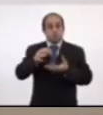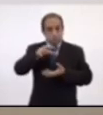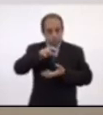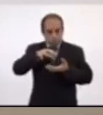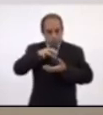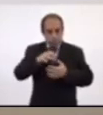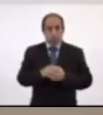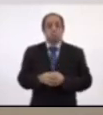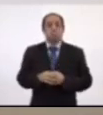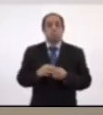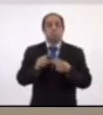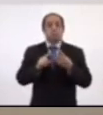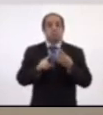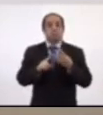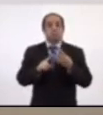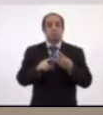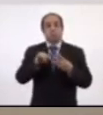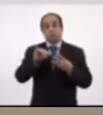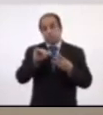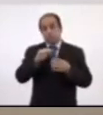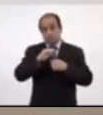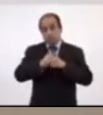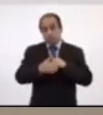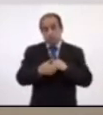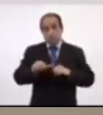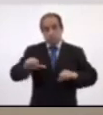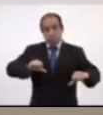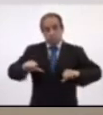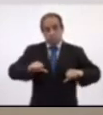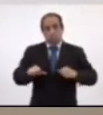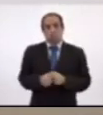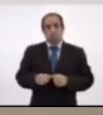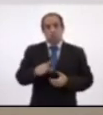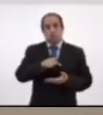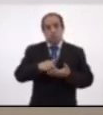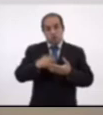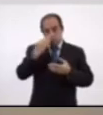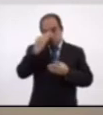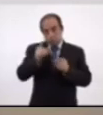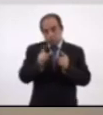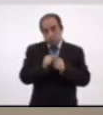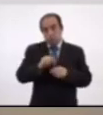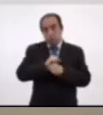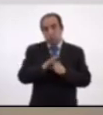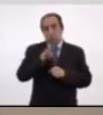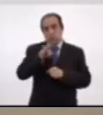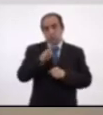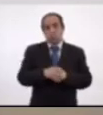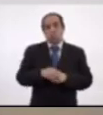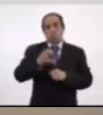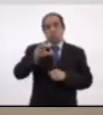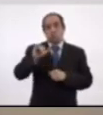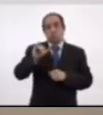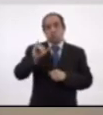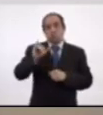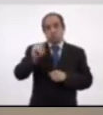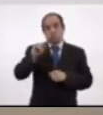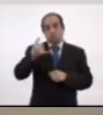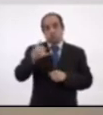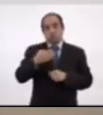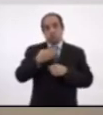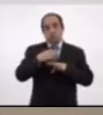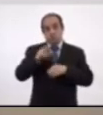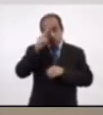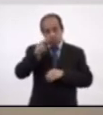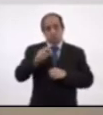y la que sí concluye sus actividades es la unidad temporal COVID-19 del Citibanamex.